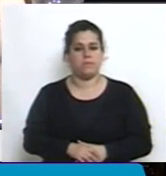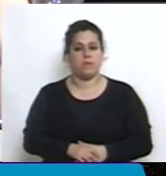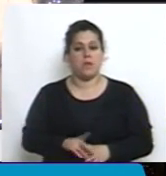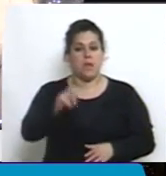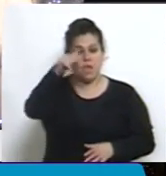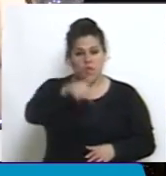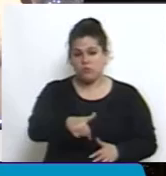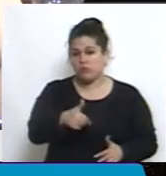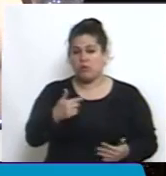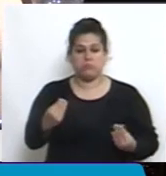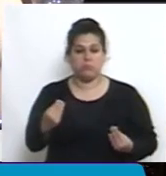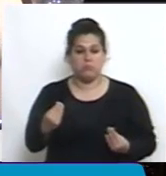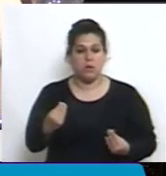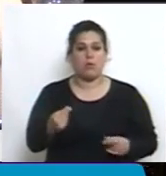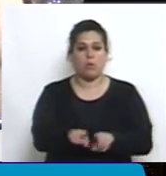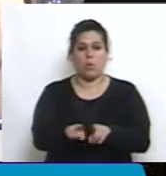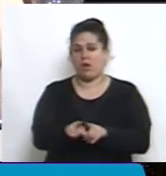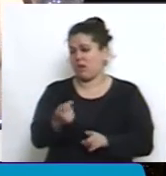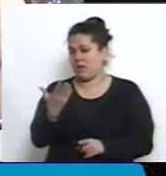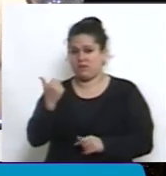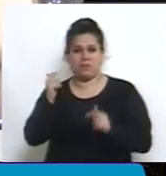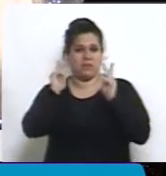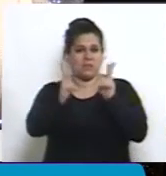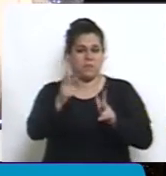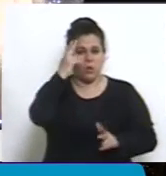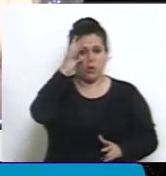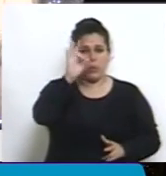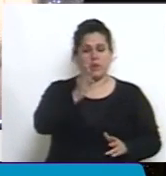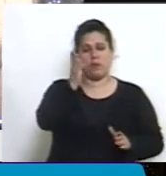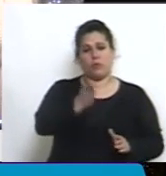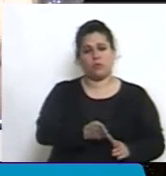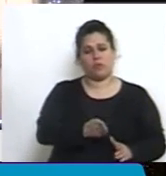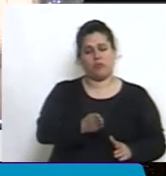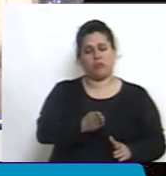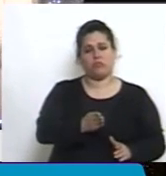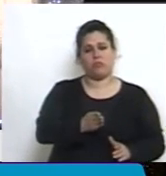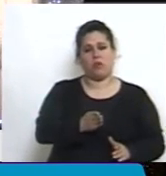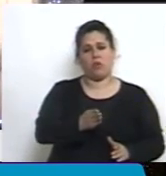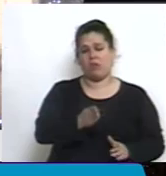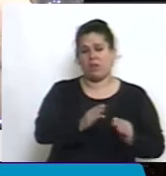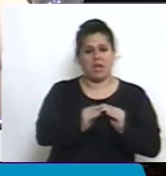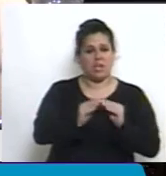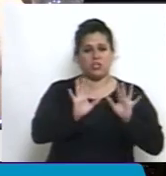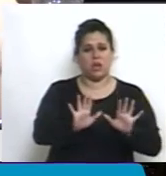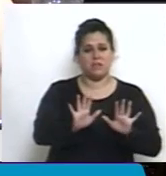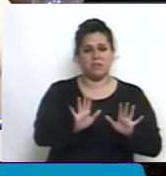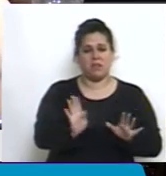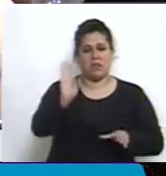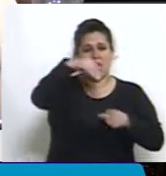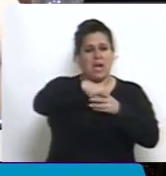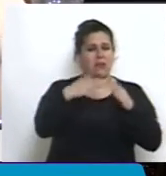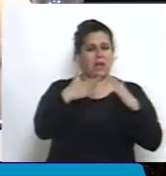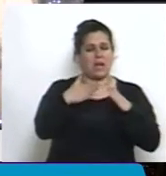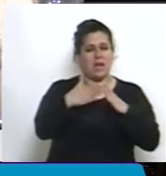Esto se da, como decíamos recién, en el 90% de los casos al interior de las casas, de los